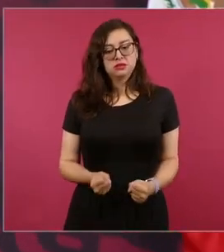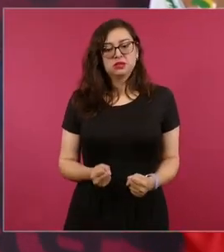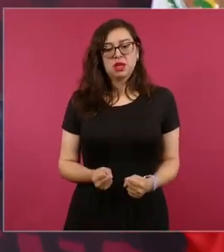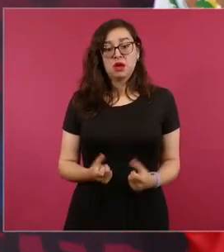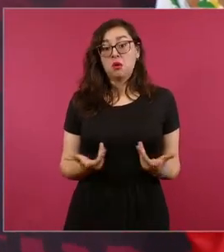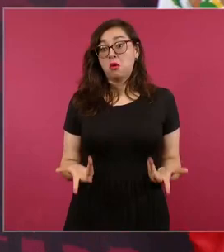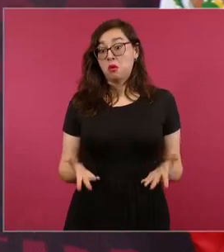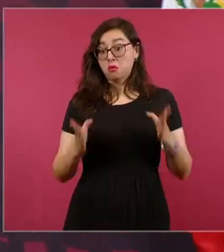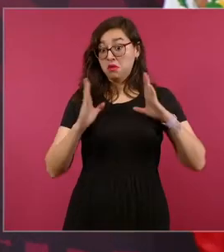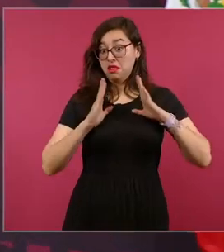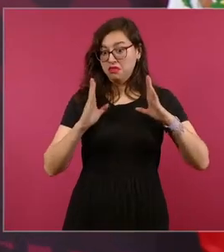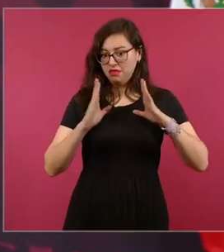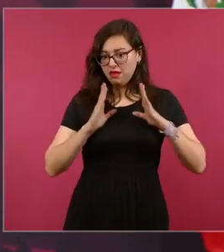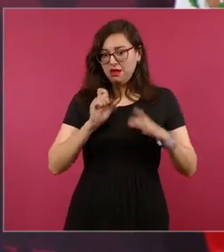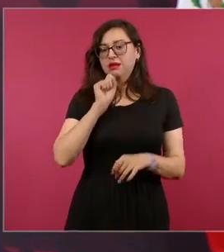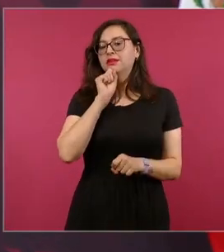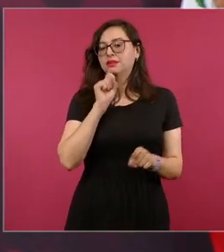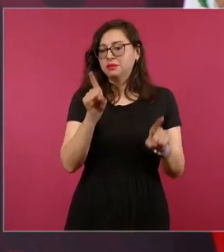militar,